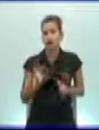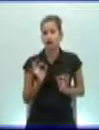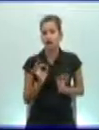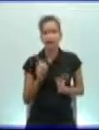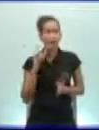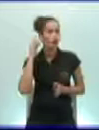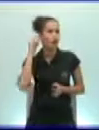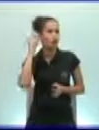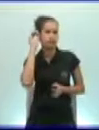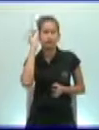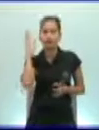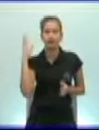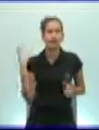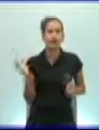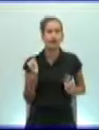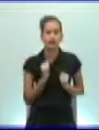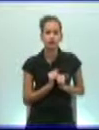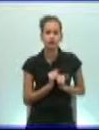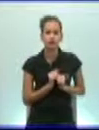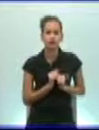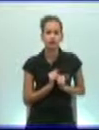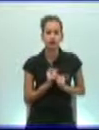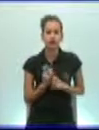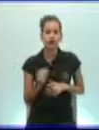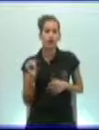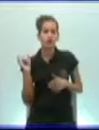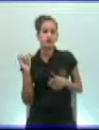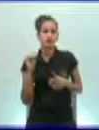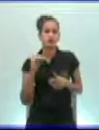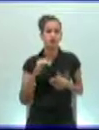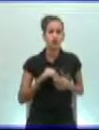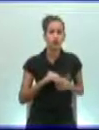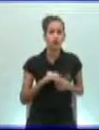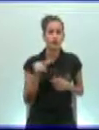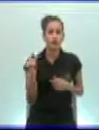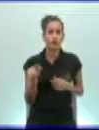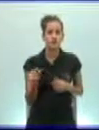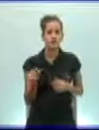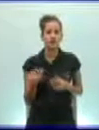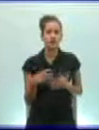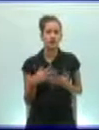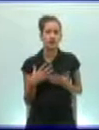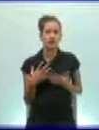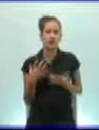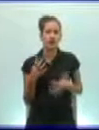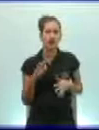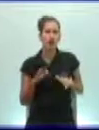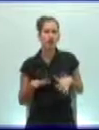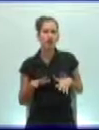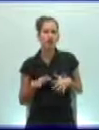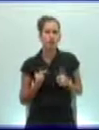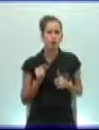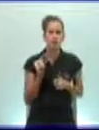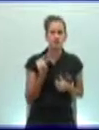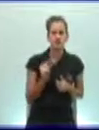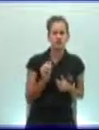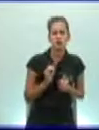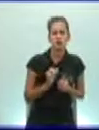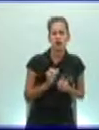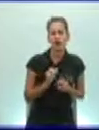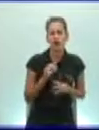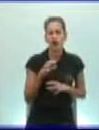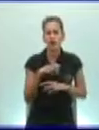Intervienen personajes. En la mayoría de las ocasiones son personas, pero hay narraciones donde los personajes suelen ser